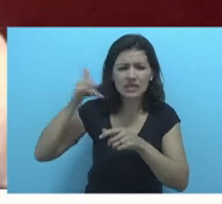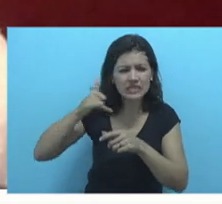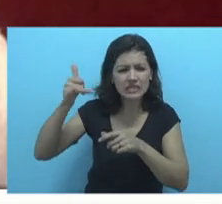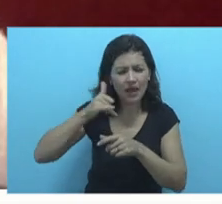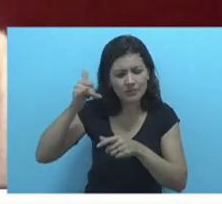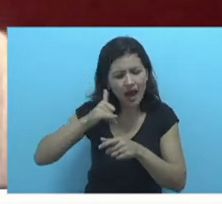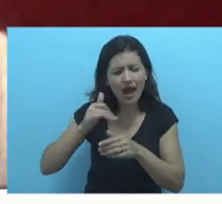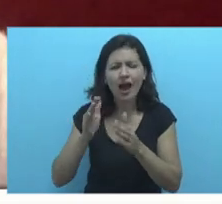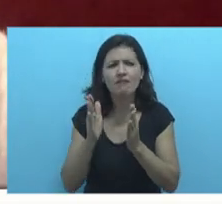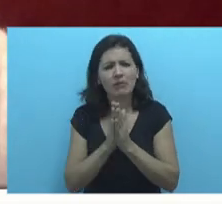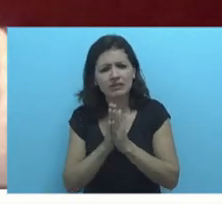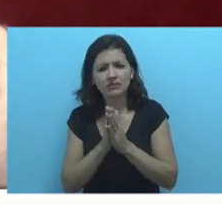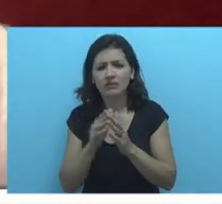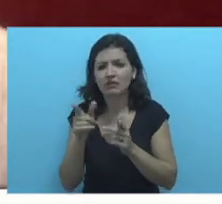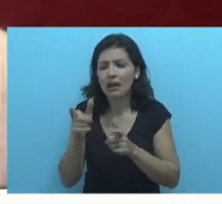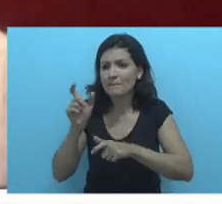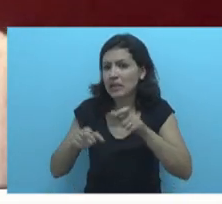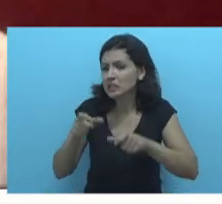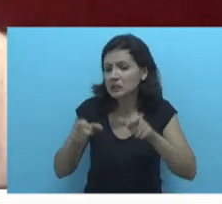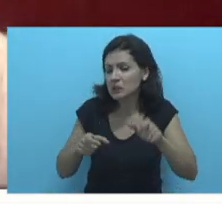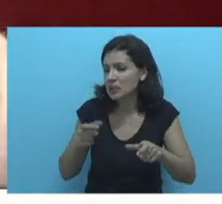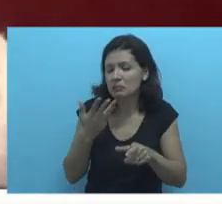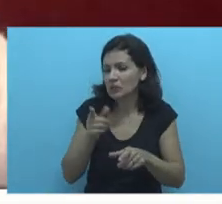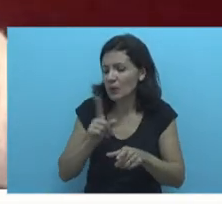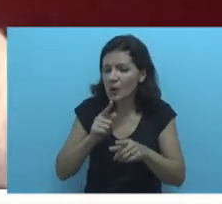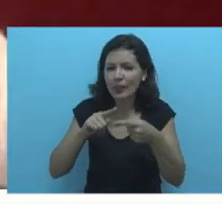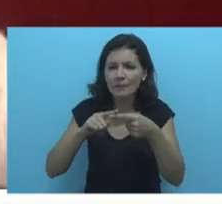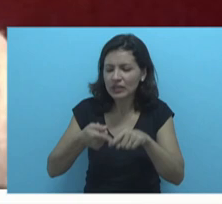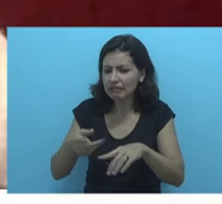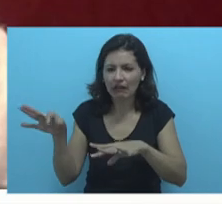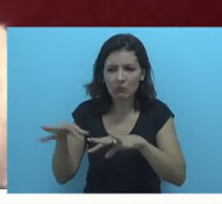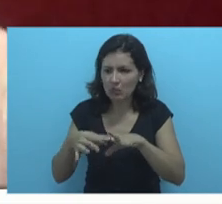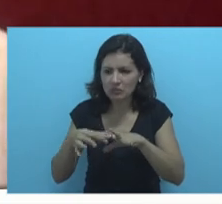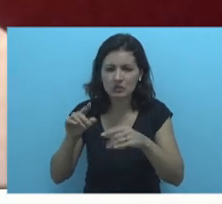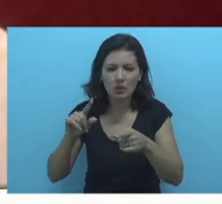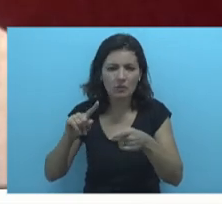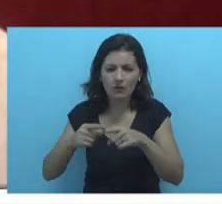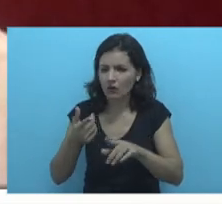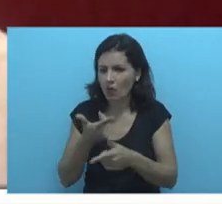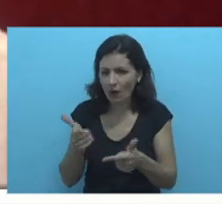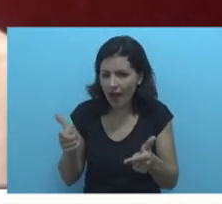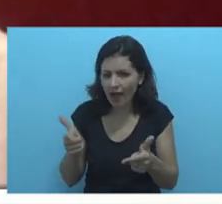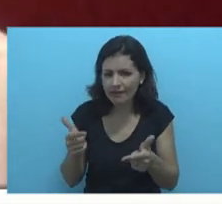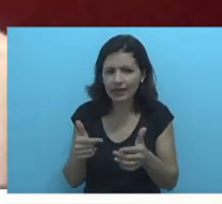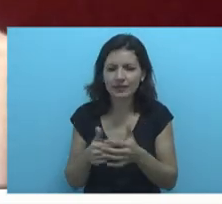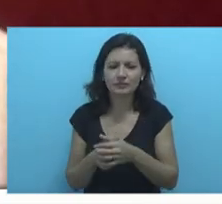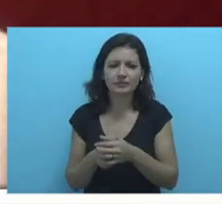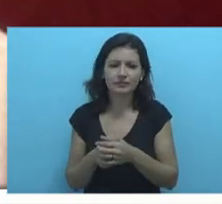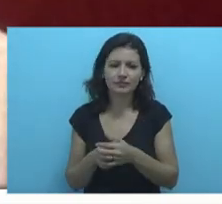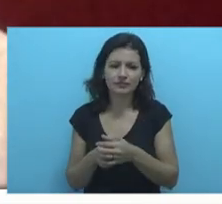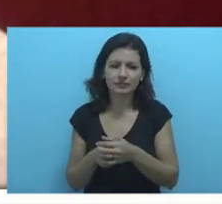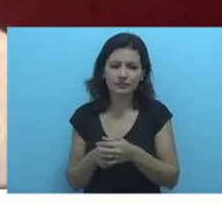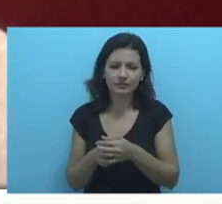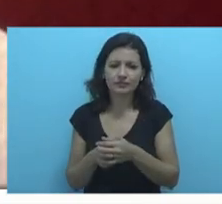tantas esperanzas de personas que no tienen ningún compromiso, que conocen poco del métier de hacer política